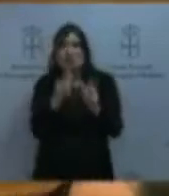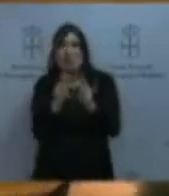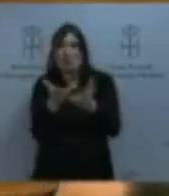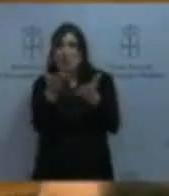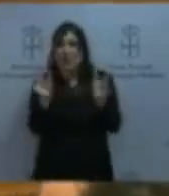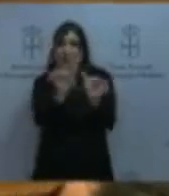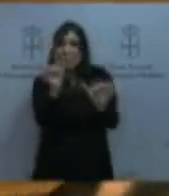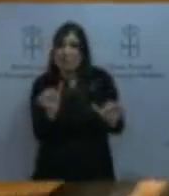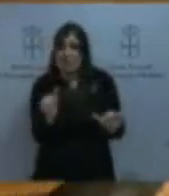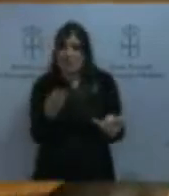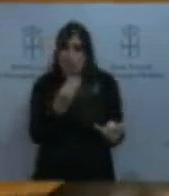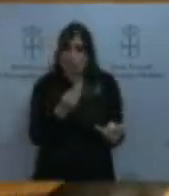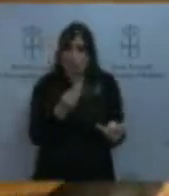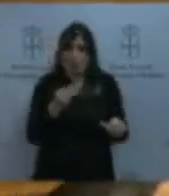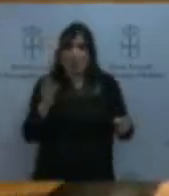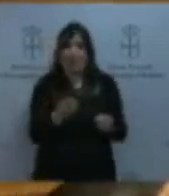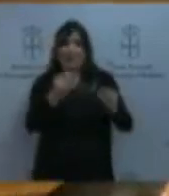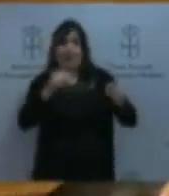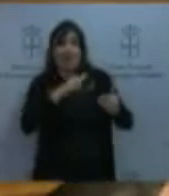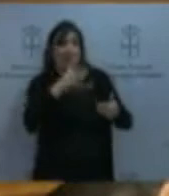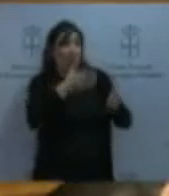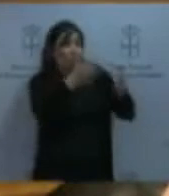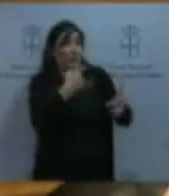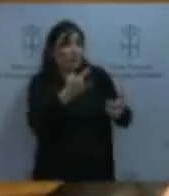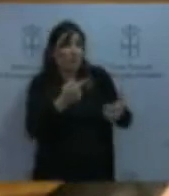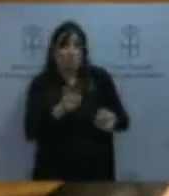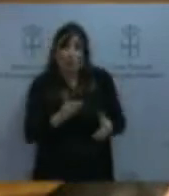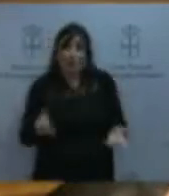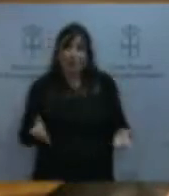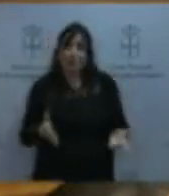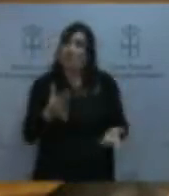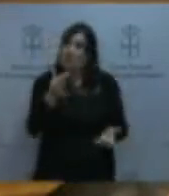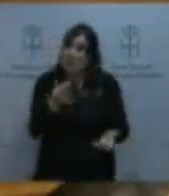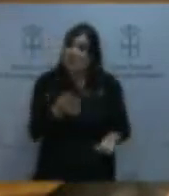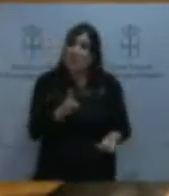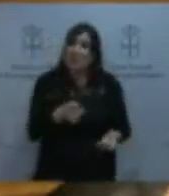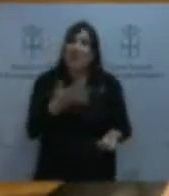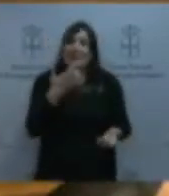sencillamente. Y ya no le digo nada si entramos en el terreno financiero. Antes le comentaba